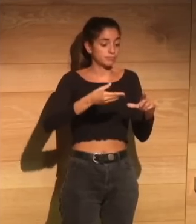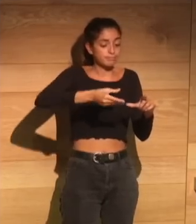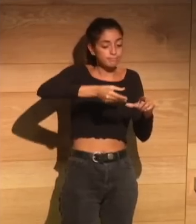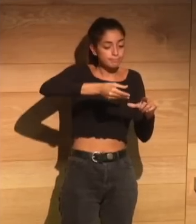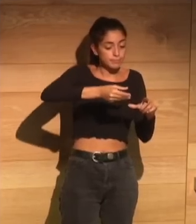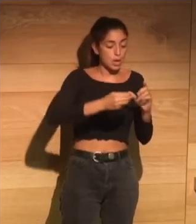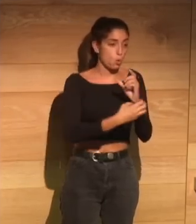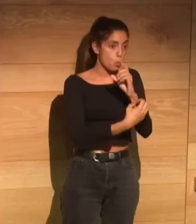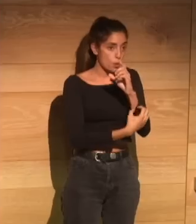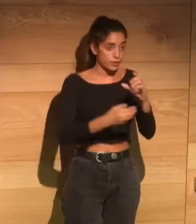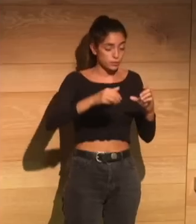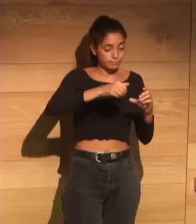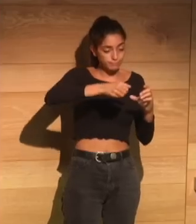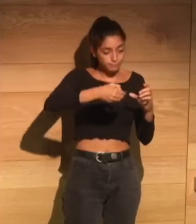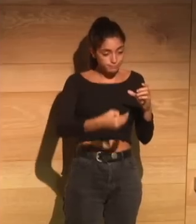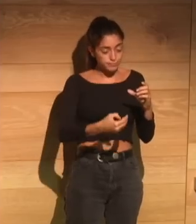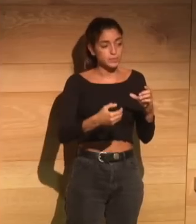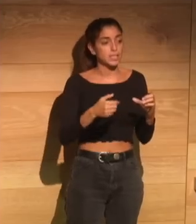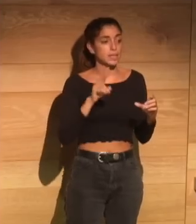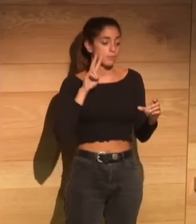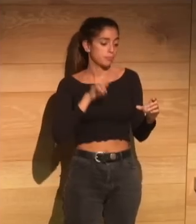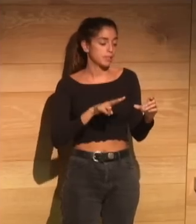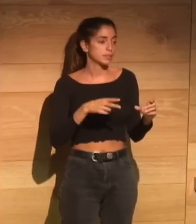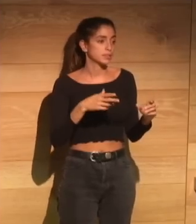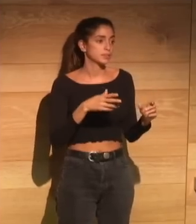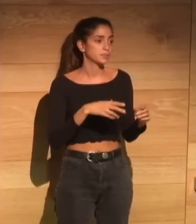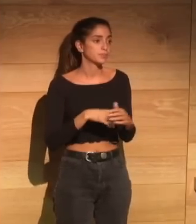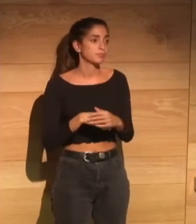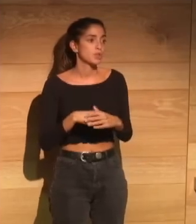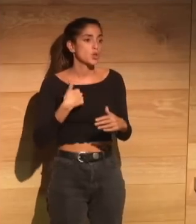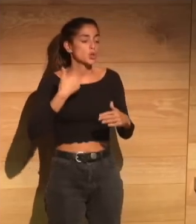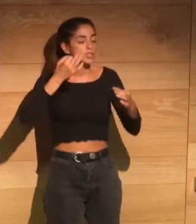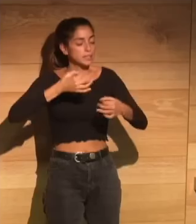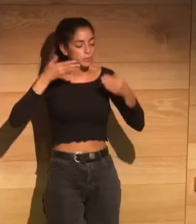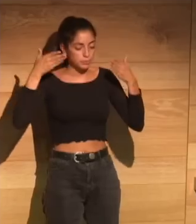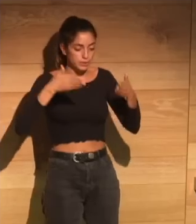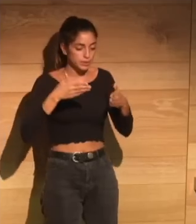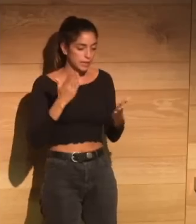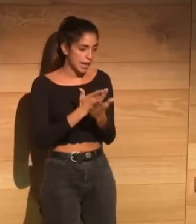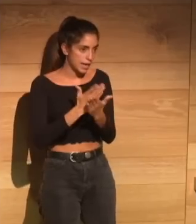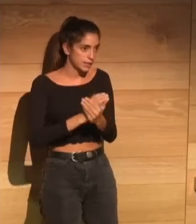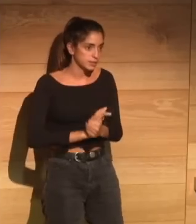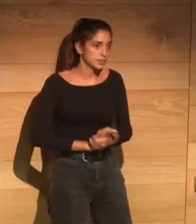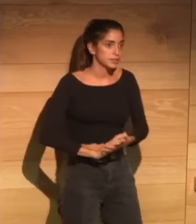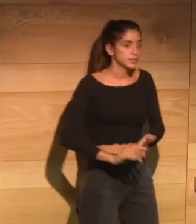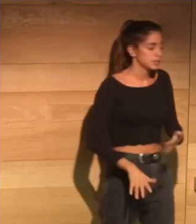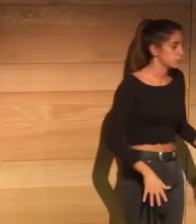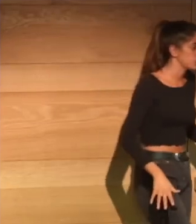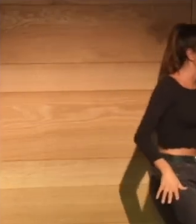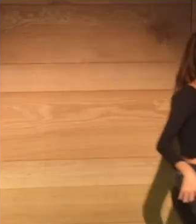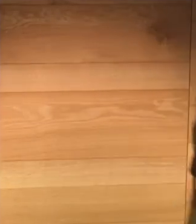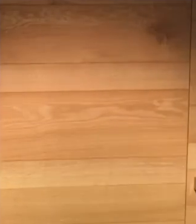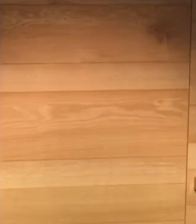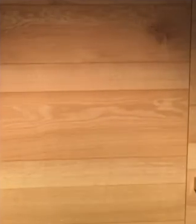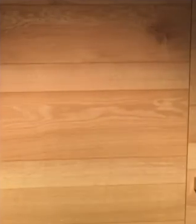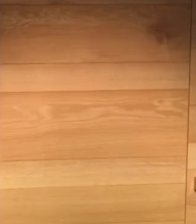ante nuestros ojos. Yo nunca he hecho eso, yo siempre atendía. Yo atendía siempre. Bueno, tú sí. Jamás he hecho nada así. Yo hacía un puño cerrado